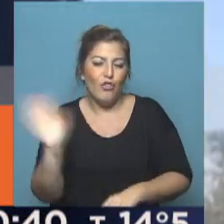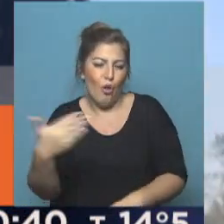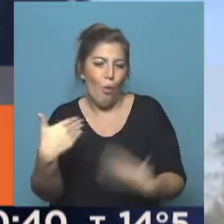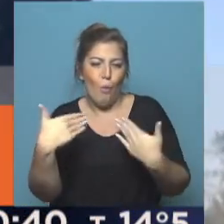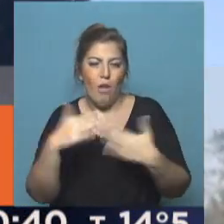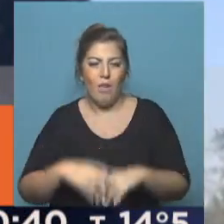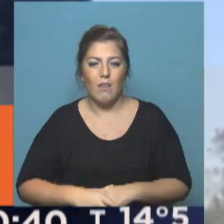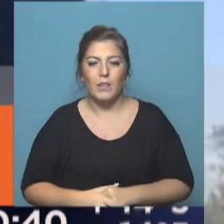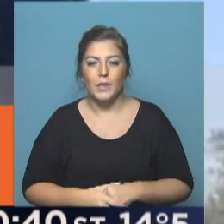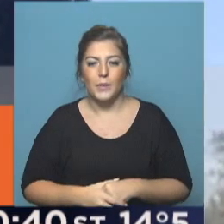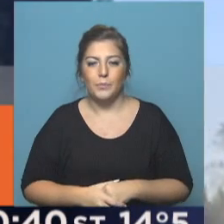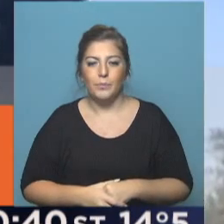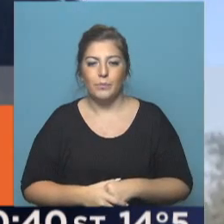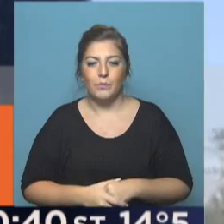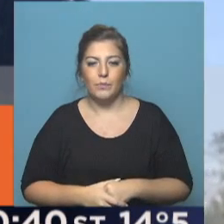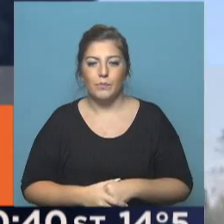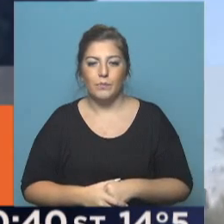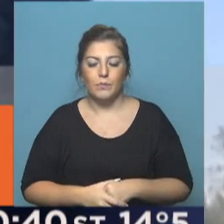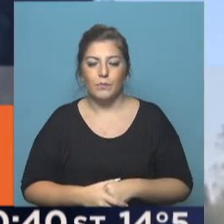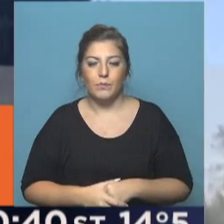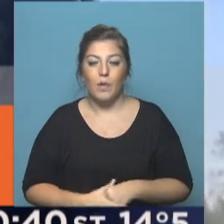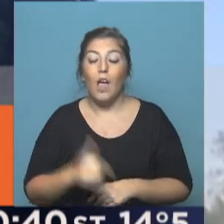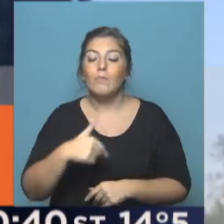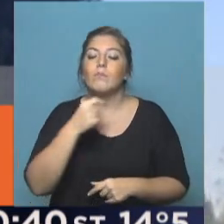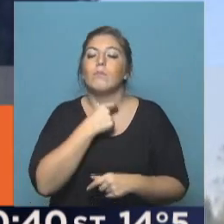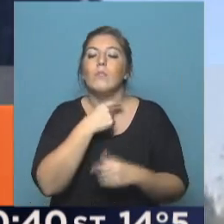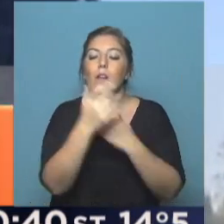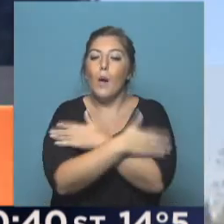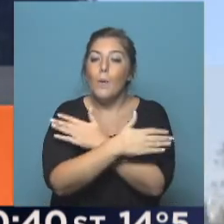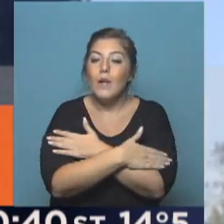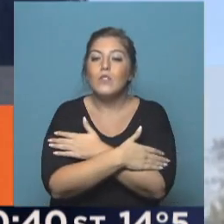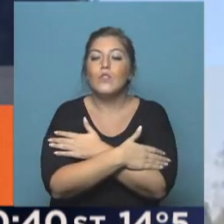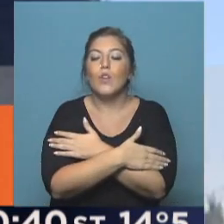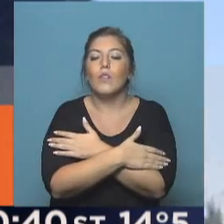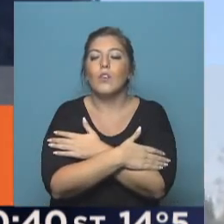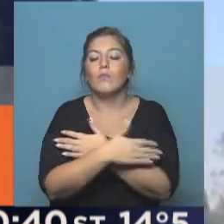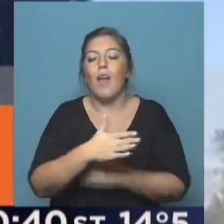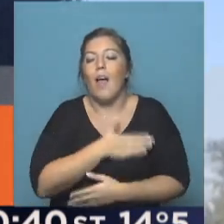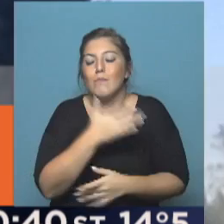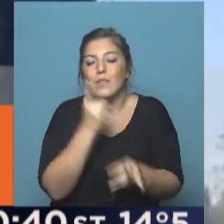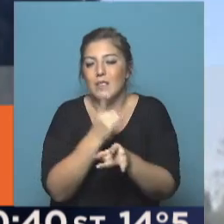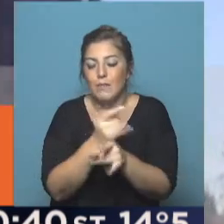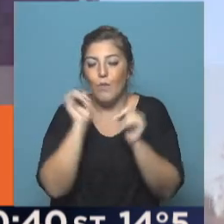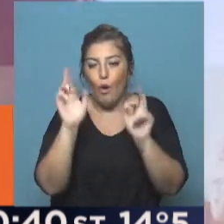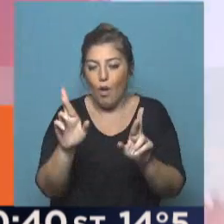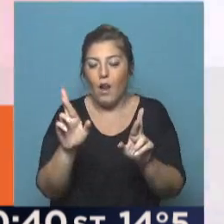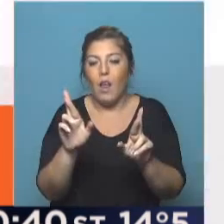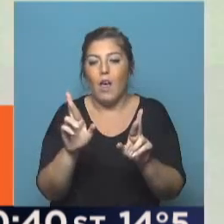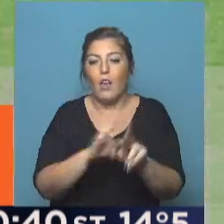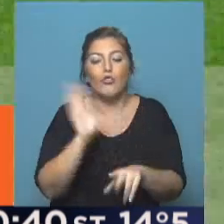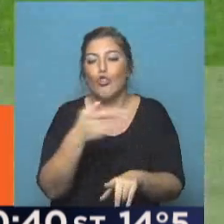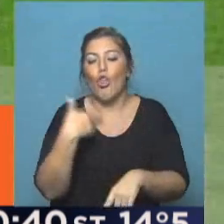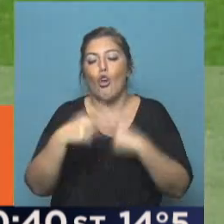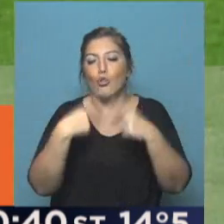posible. A la distancia te quiero mandar un fuerte abrazo con el cariño de siempre. Espero que todo siga